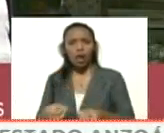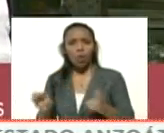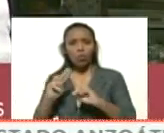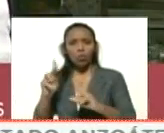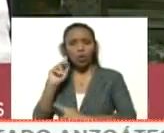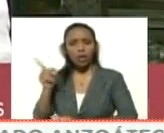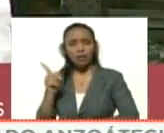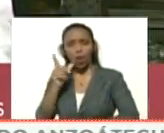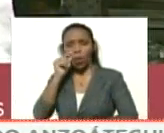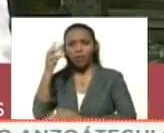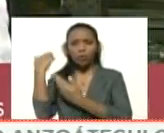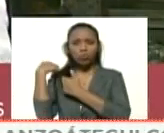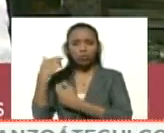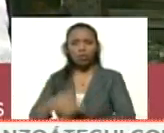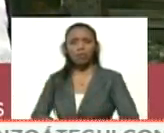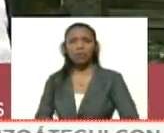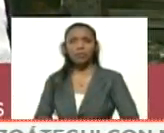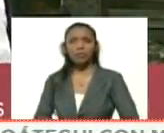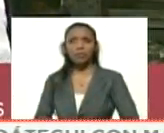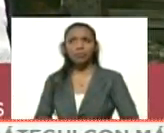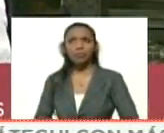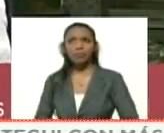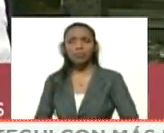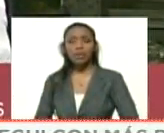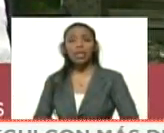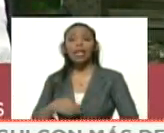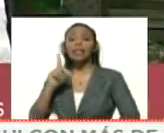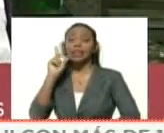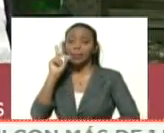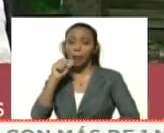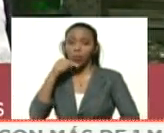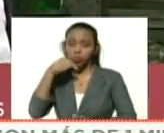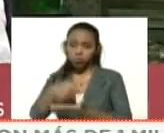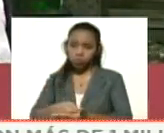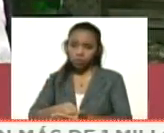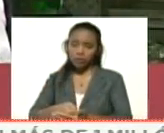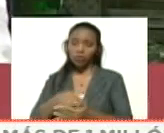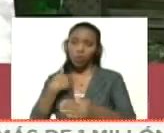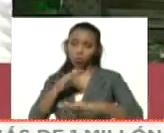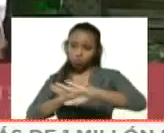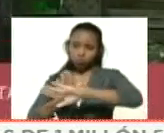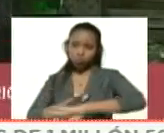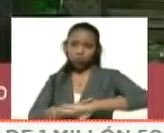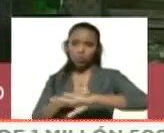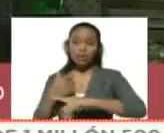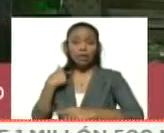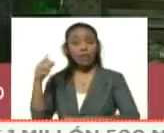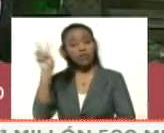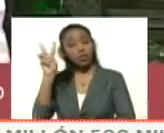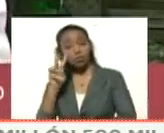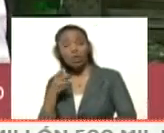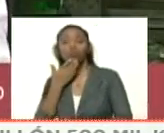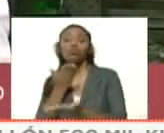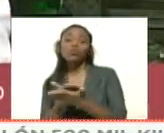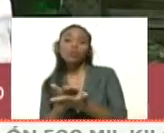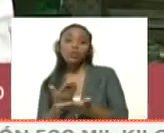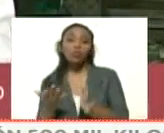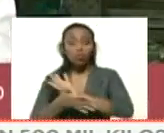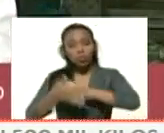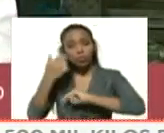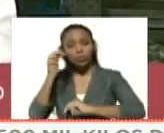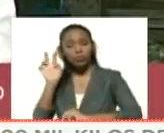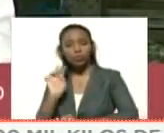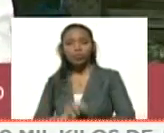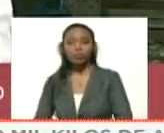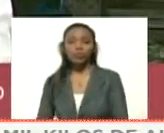Unidas, Antonio Guterres. Debo mencionar también que Venezuela solicitó,